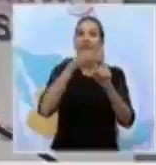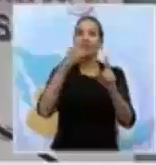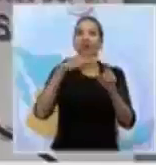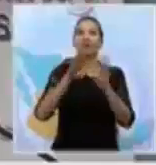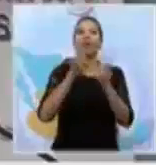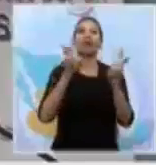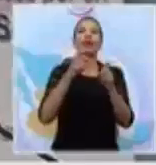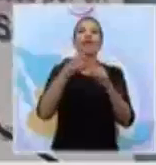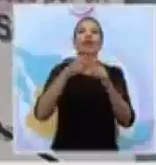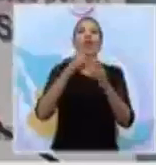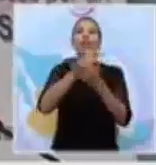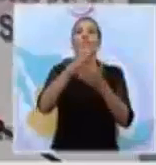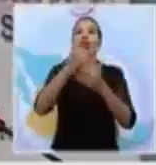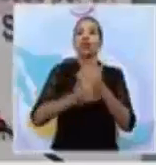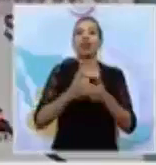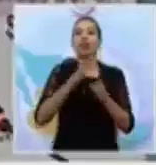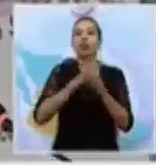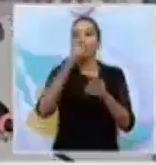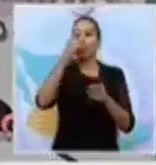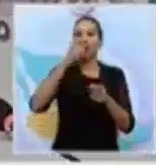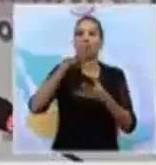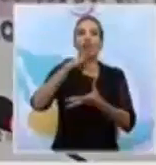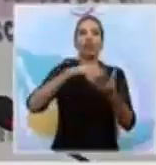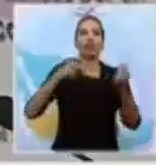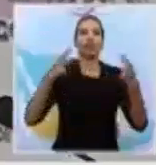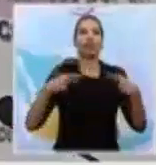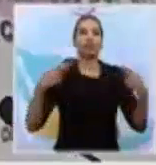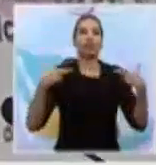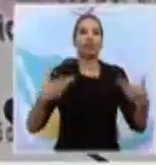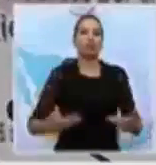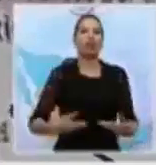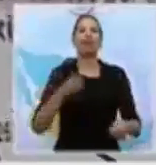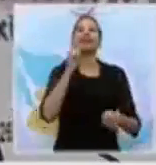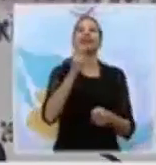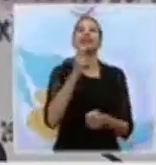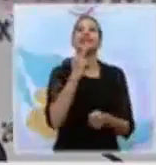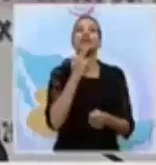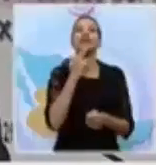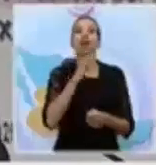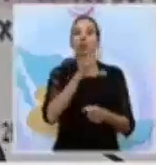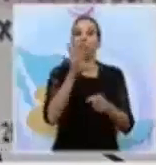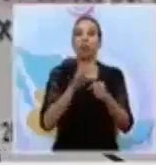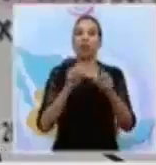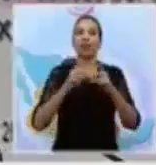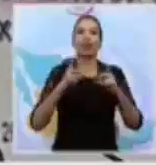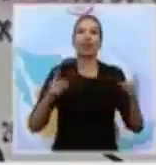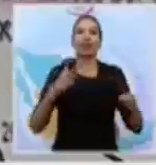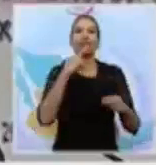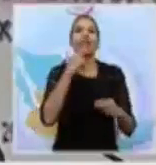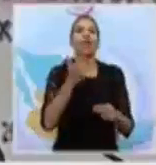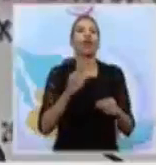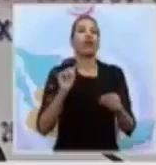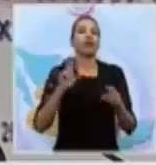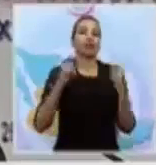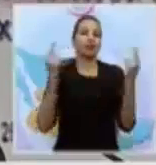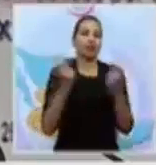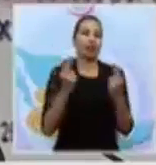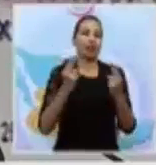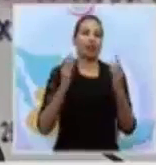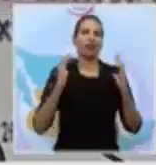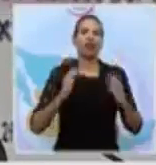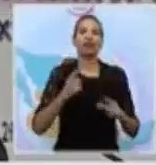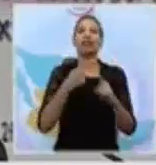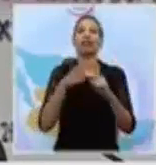de nación el florecimiento humano, que consiste en el pleno desarrollo y satisfacción de las necesidades